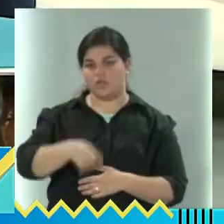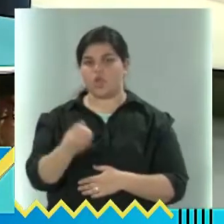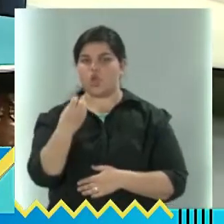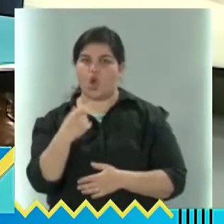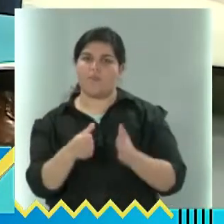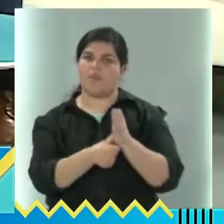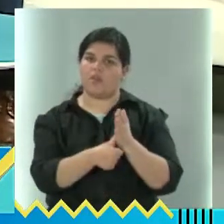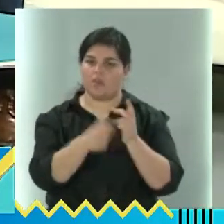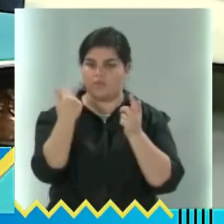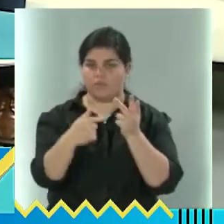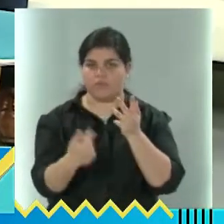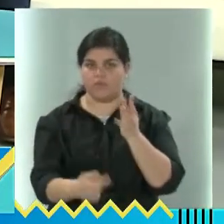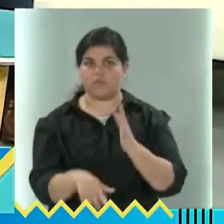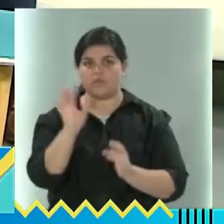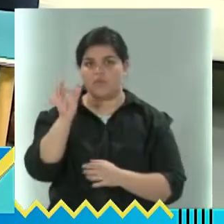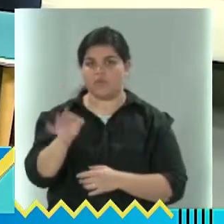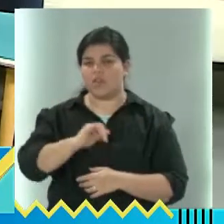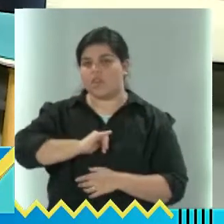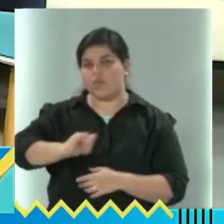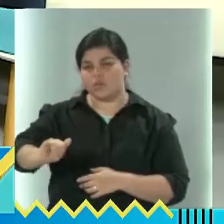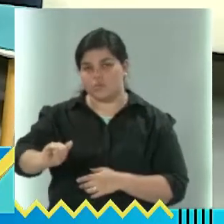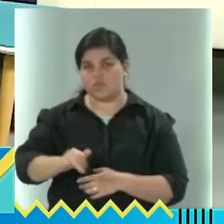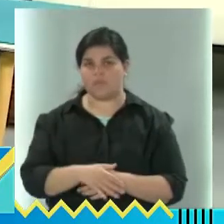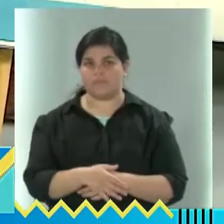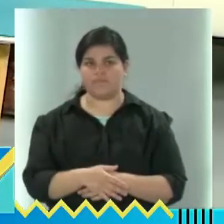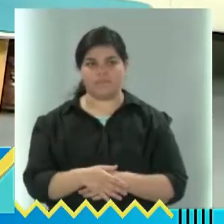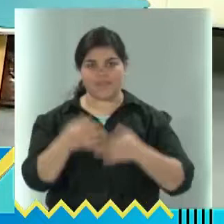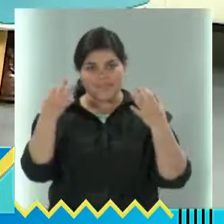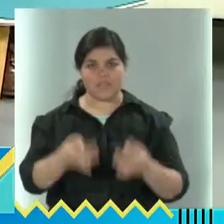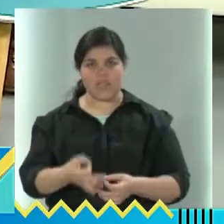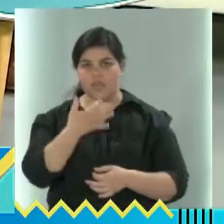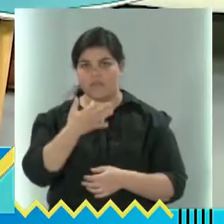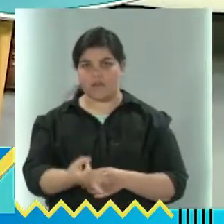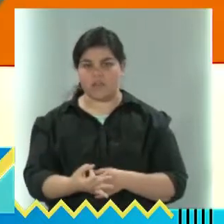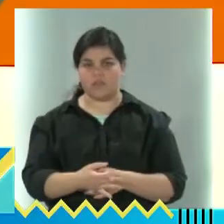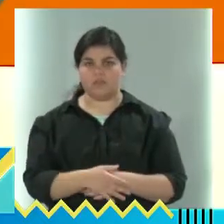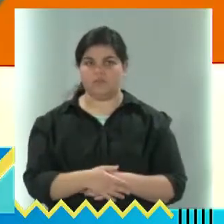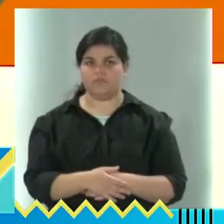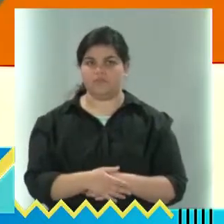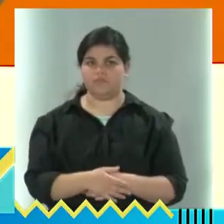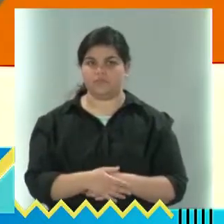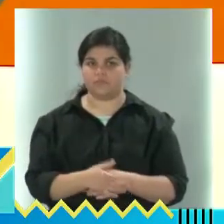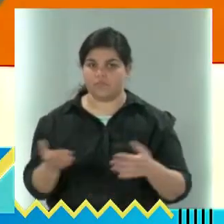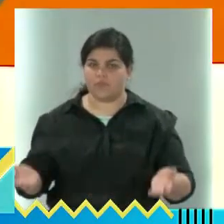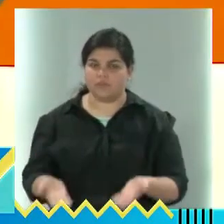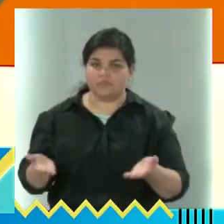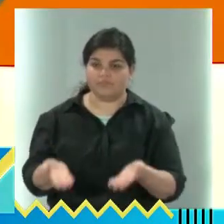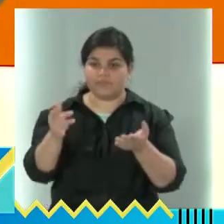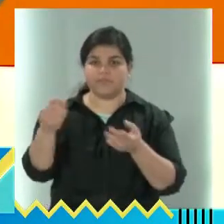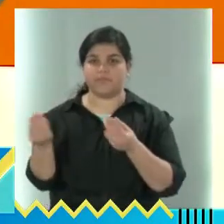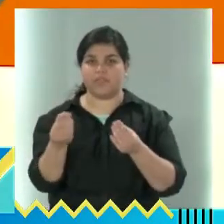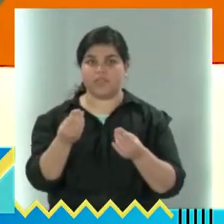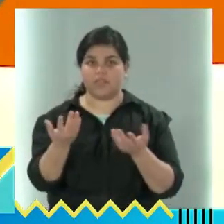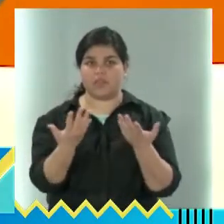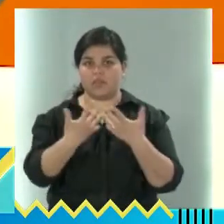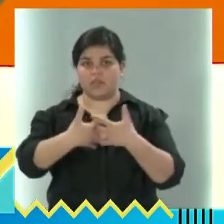corroborar que esa sanción, que esa denuncia es adecuada, es real. Pero eso es lo que motiva todos estos engranajes procesales